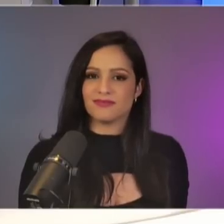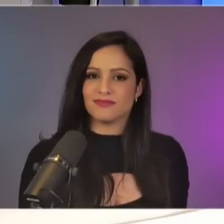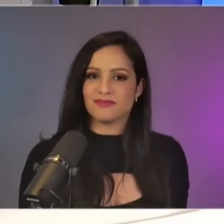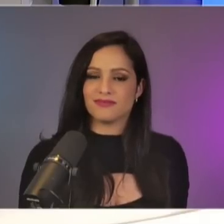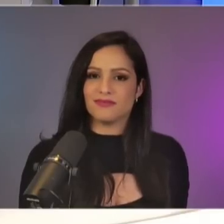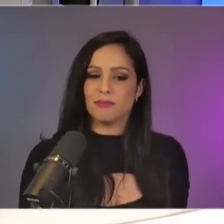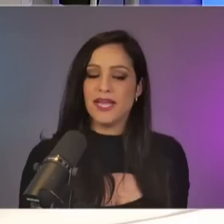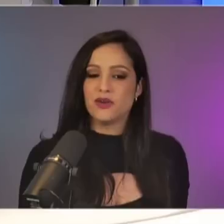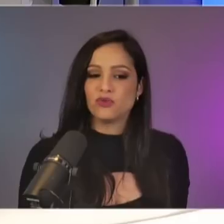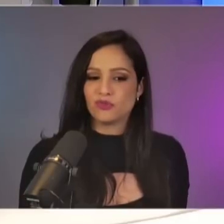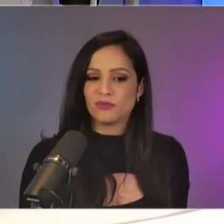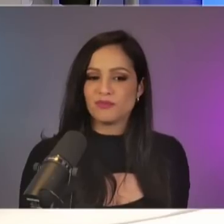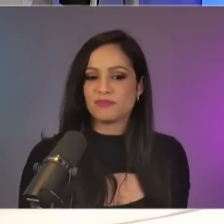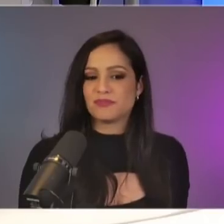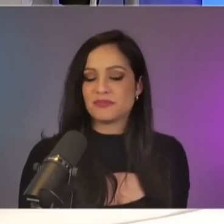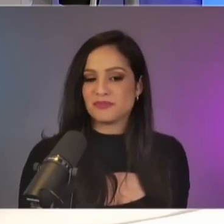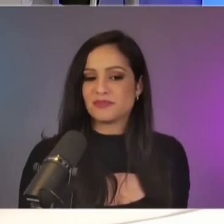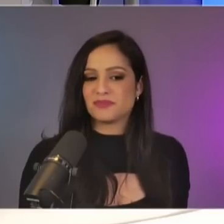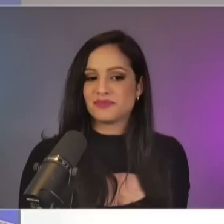la criogenia